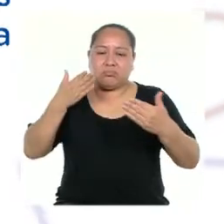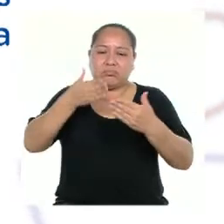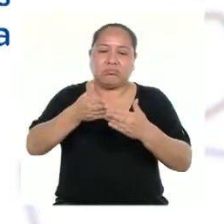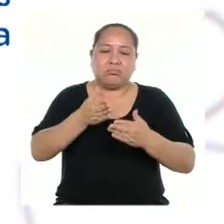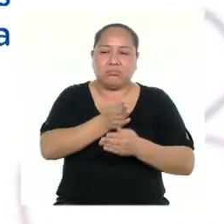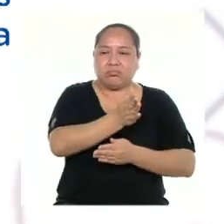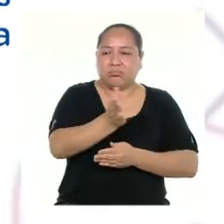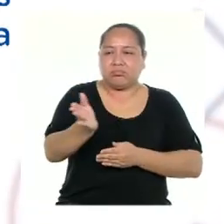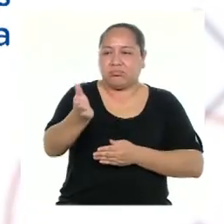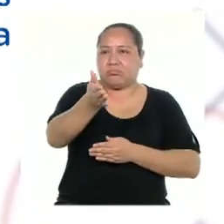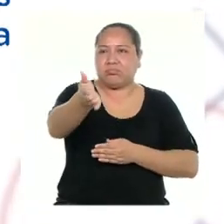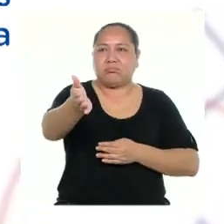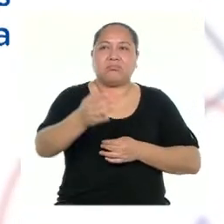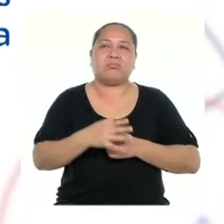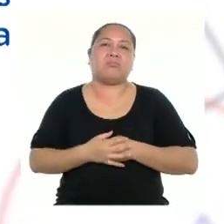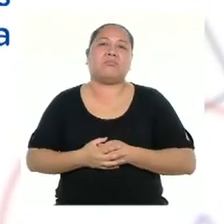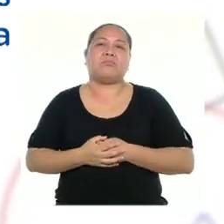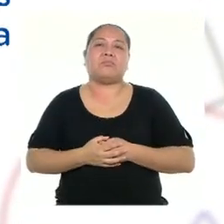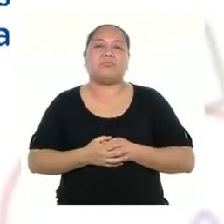mismo cauce.